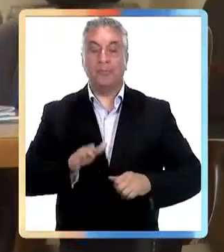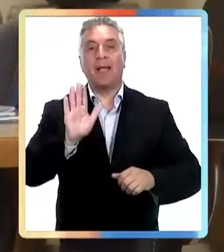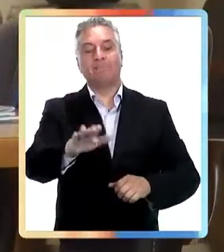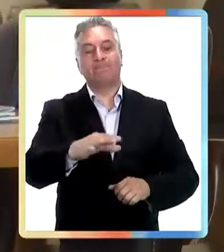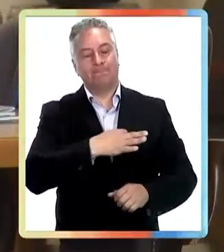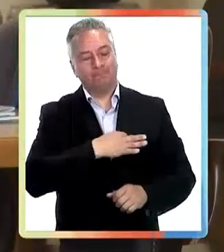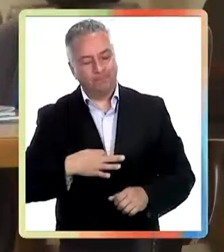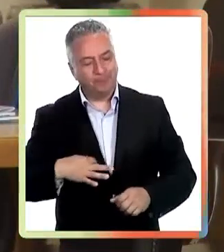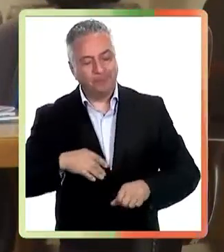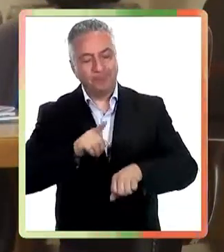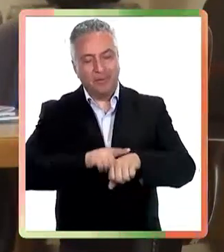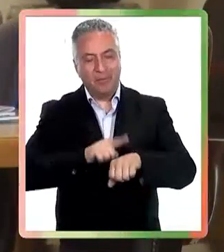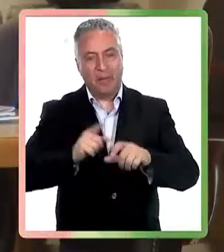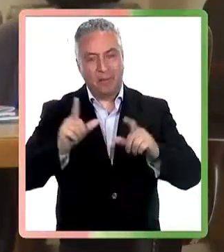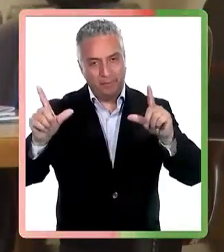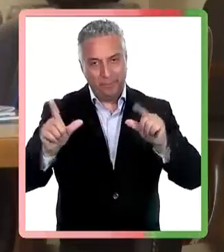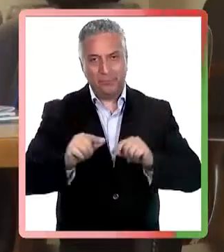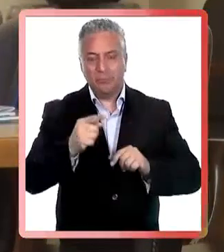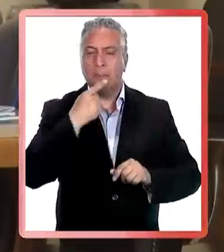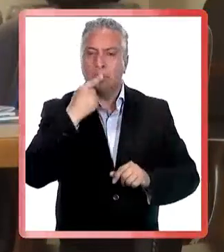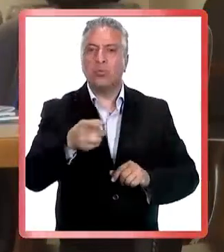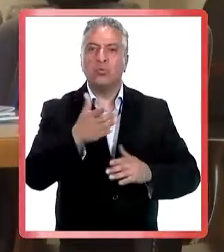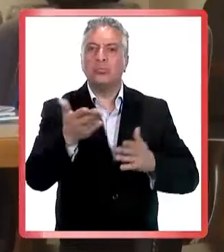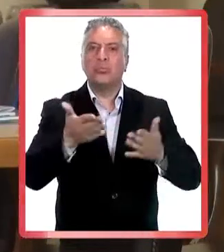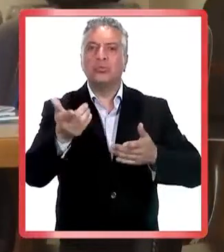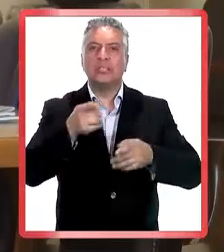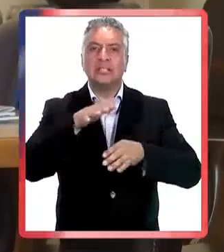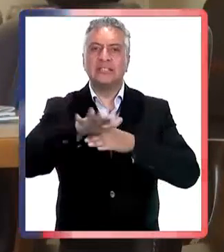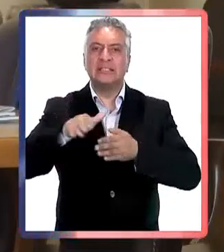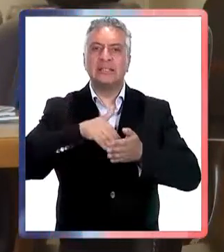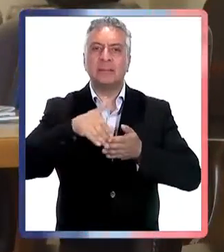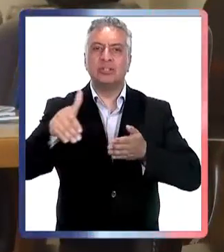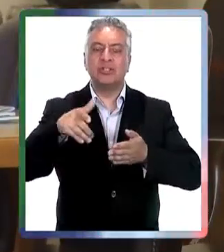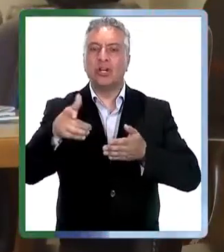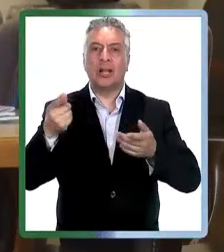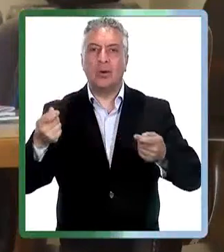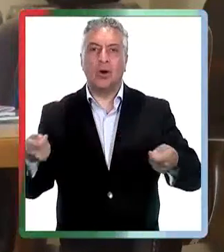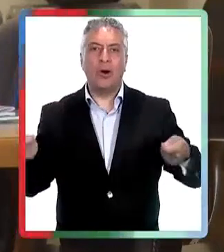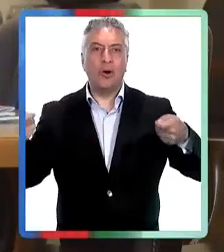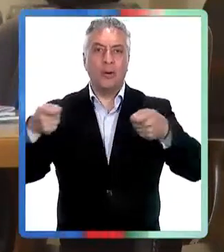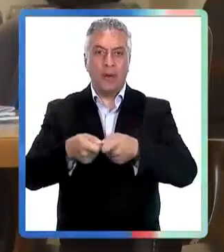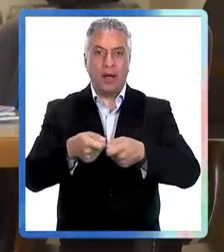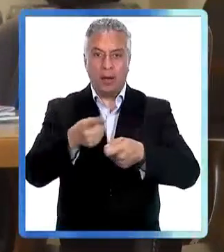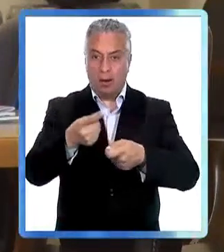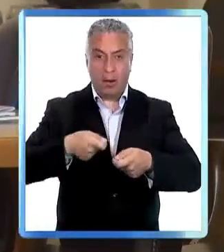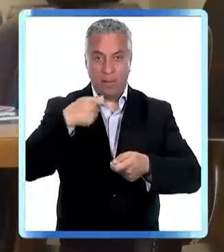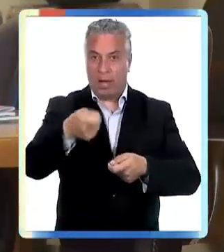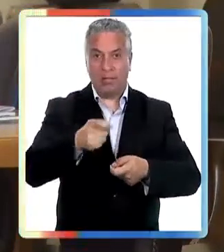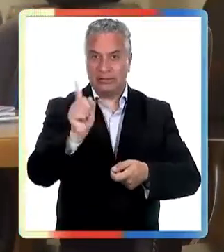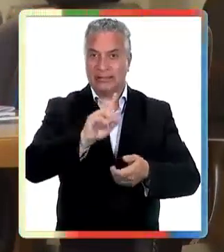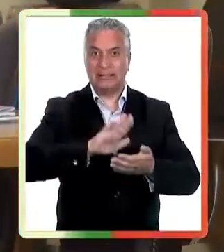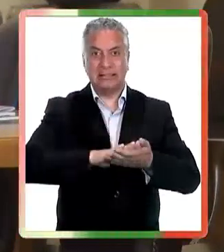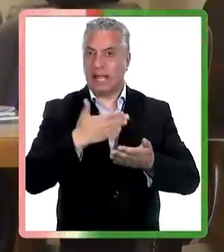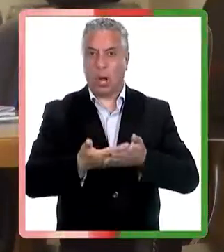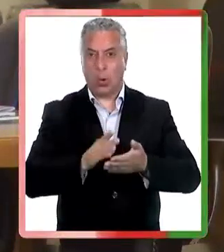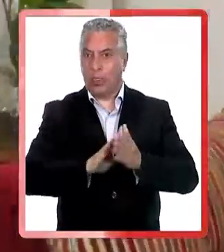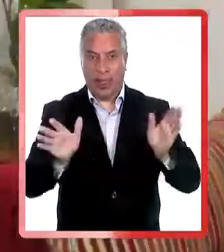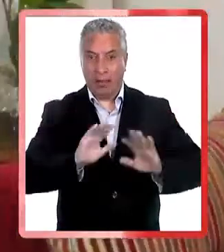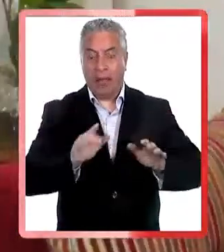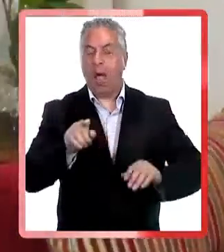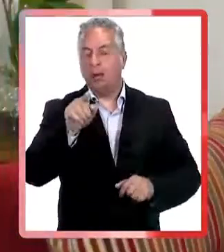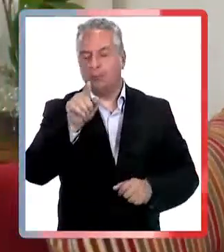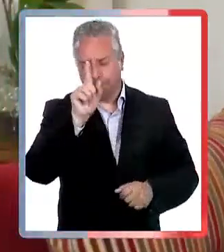está acabando el tiempo, pero al final le quiero preguntar sobre copago cero. 15 millones de personas actualmente no tienen que pagar ni uno en salud.